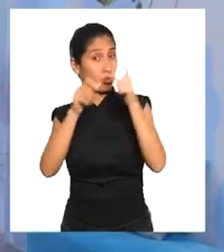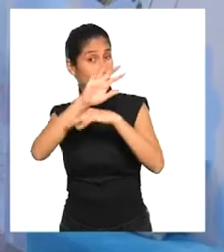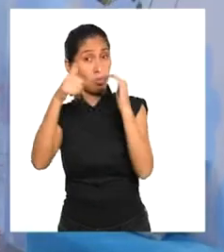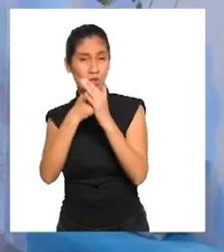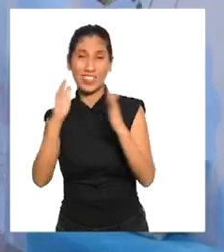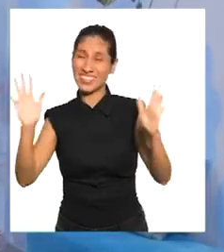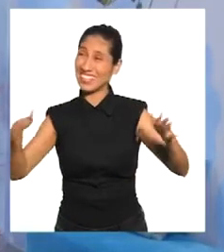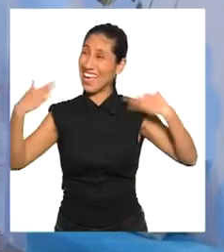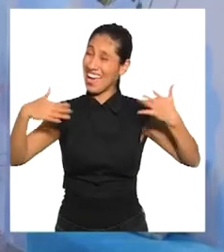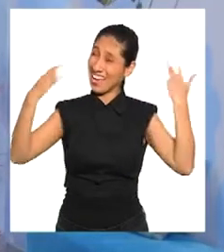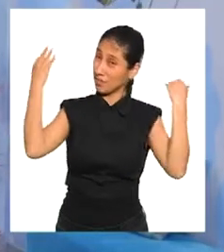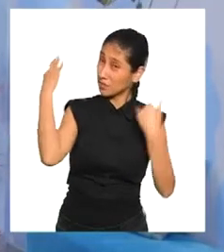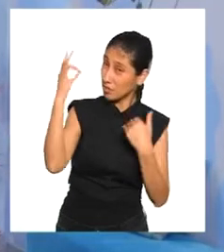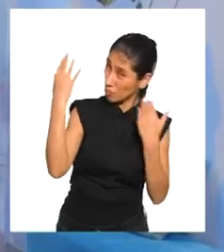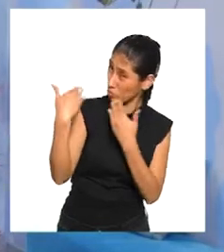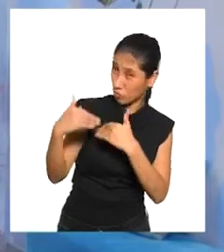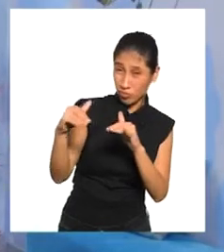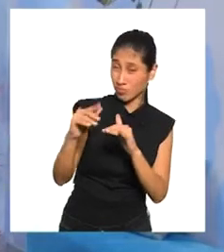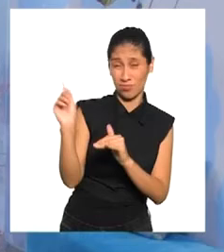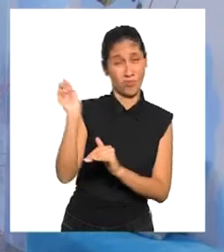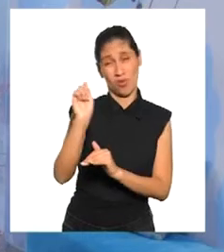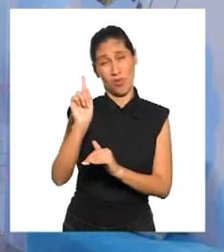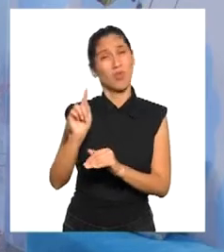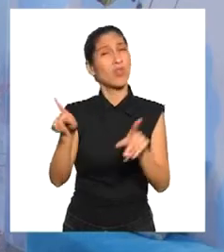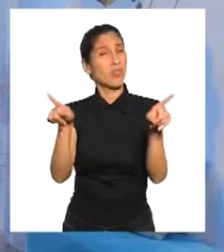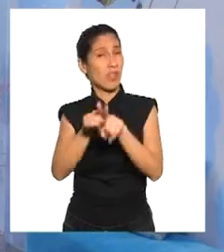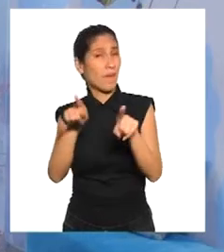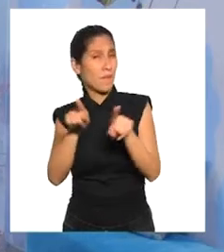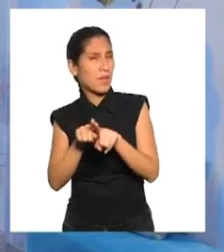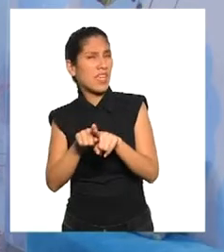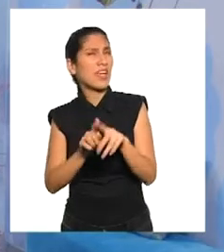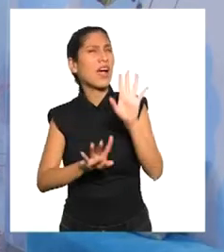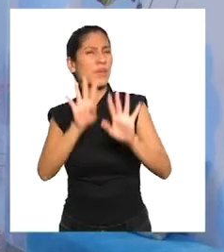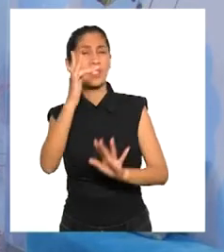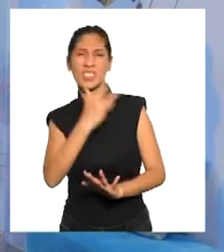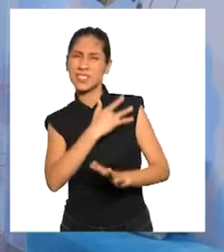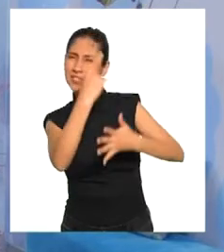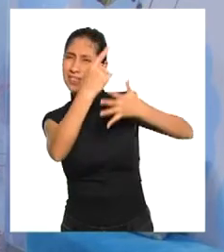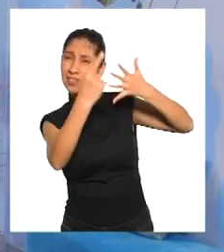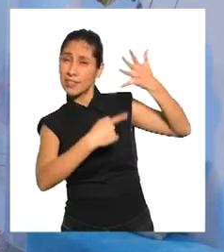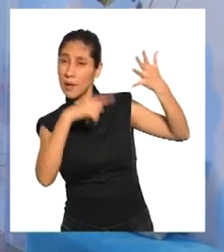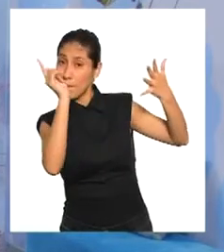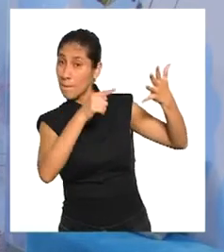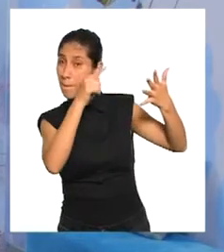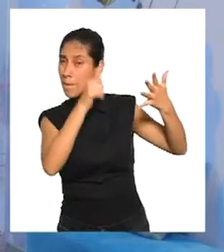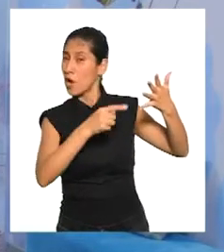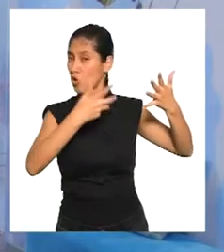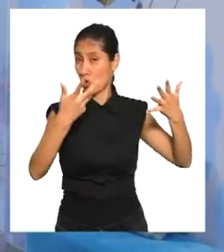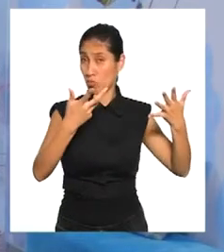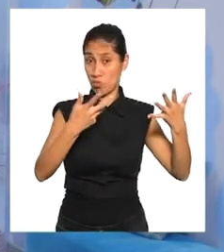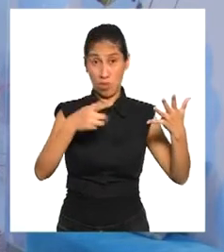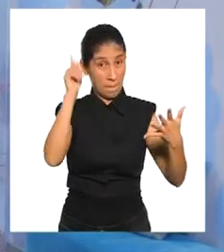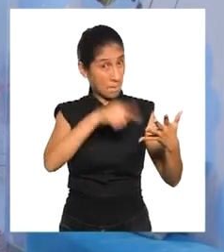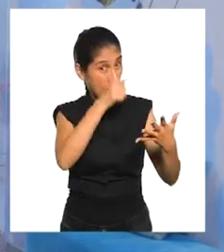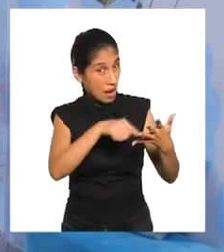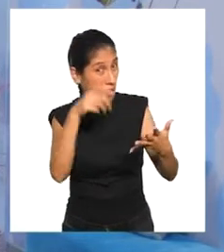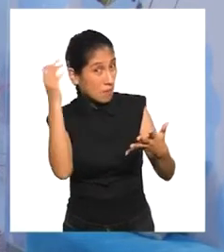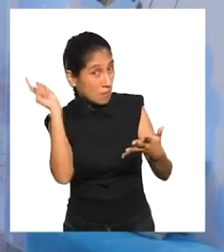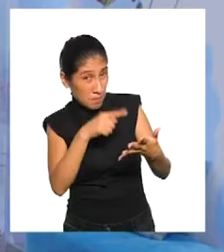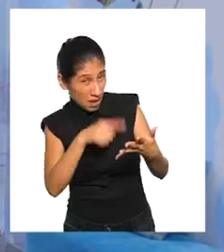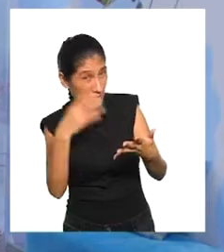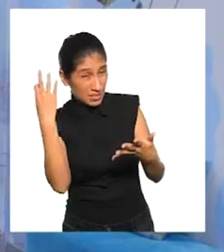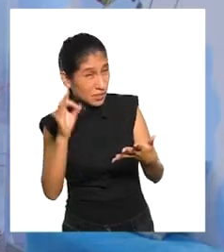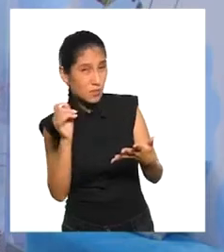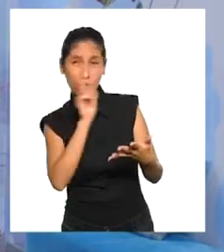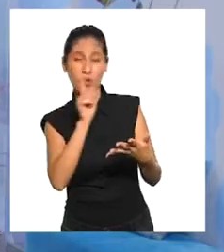totalmente amargo todo el tiempo. Además, a veces, las emociones llamadas negativas no son realmente tan negativas. Por